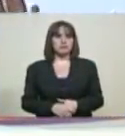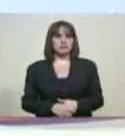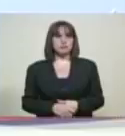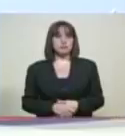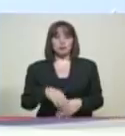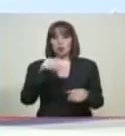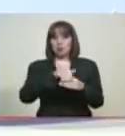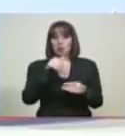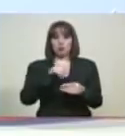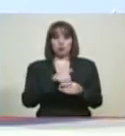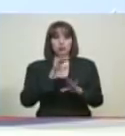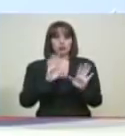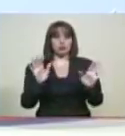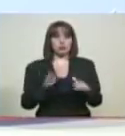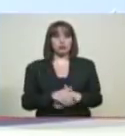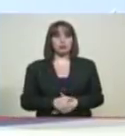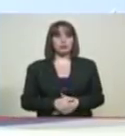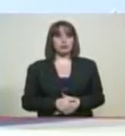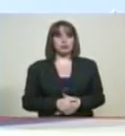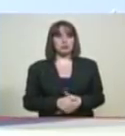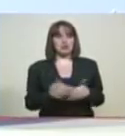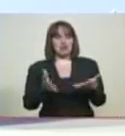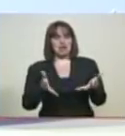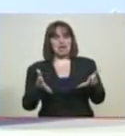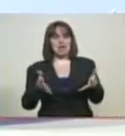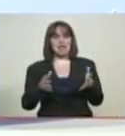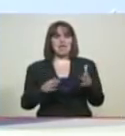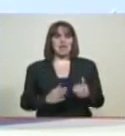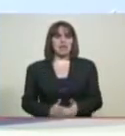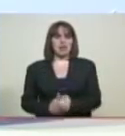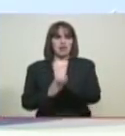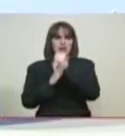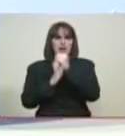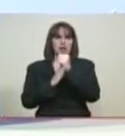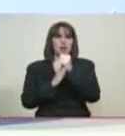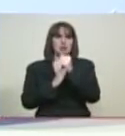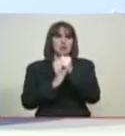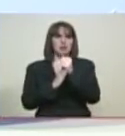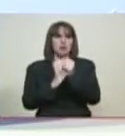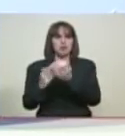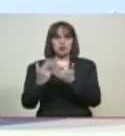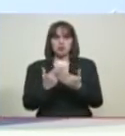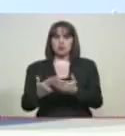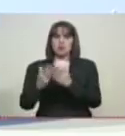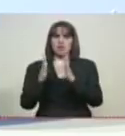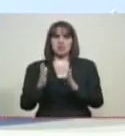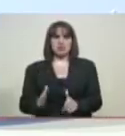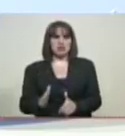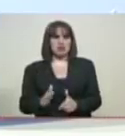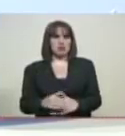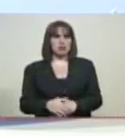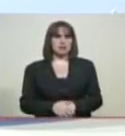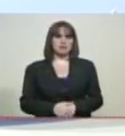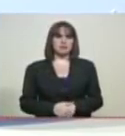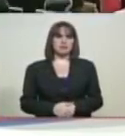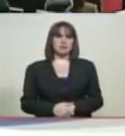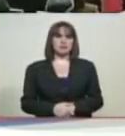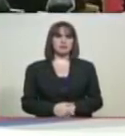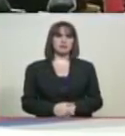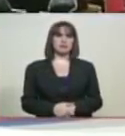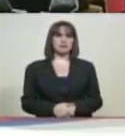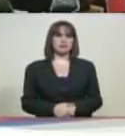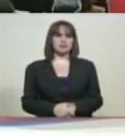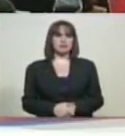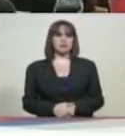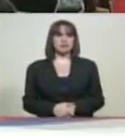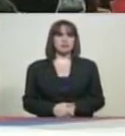con votos alguna vez fui delegado estudiantil del aula de clase de